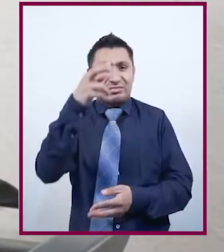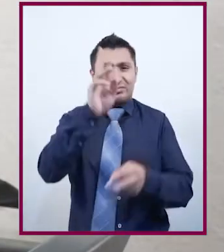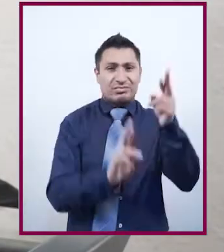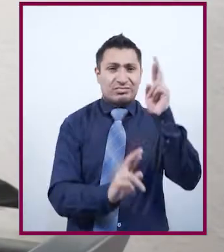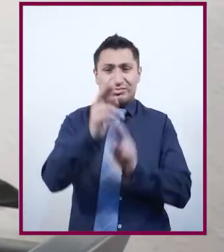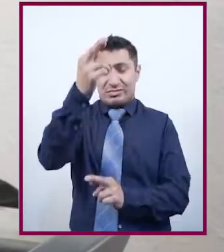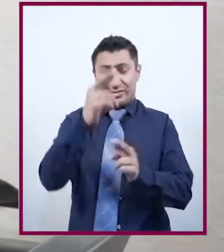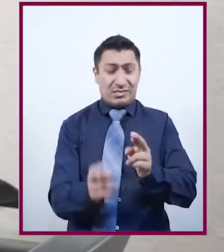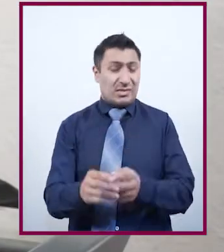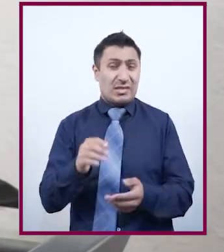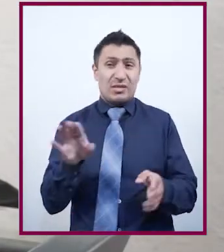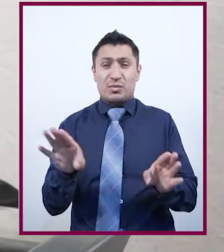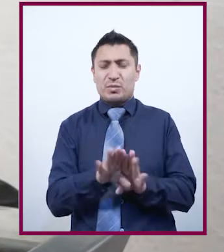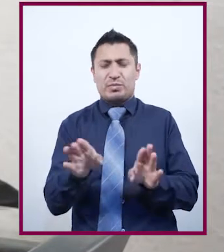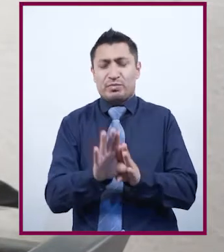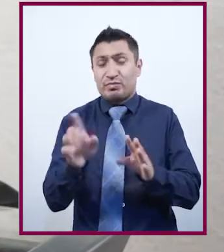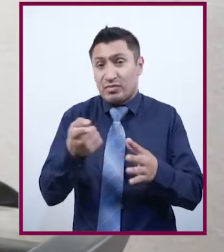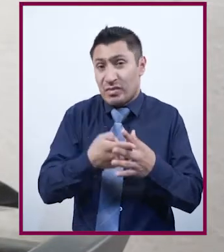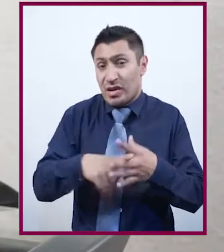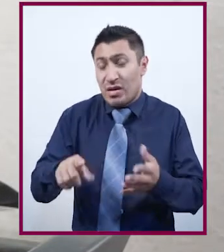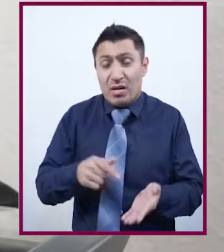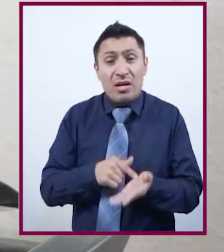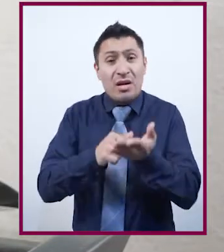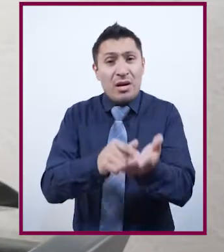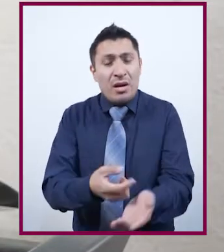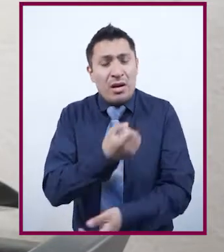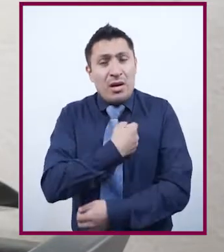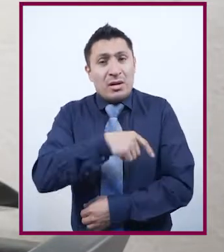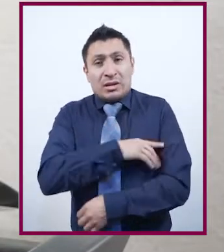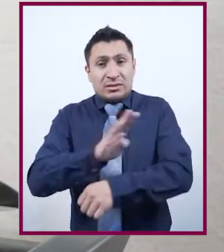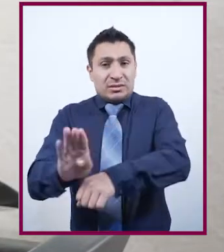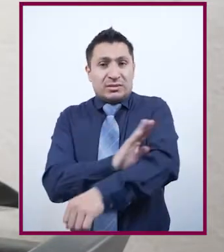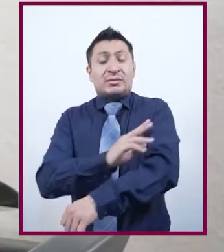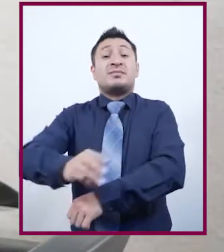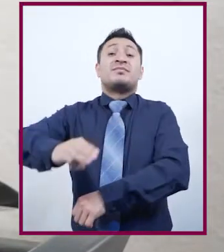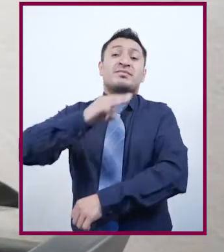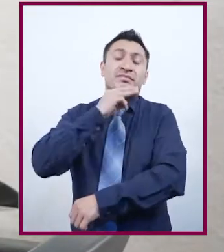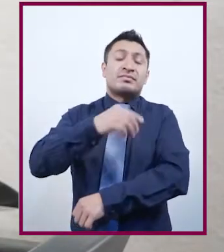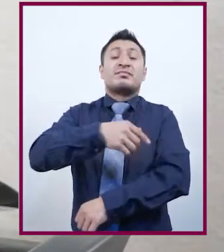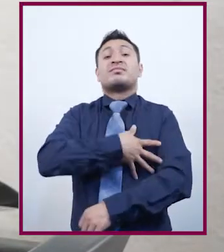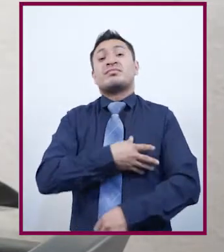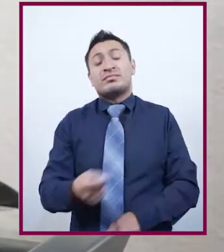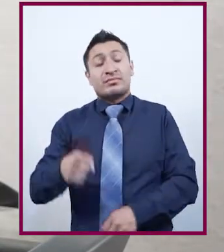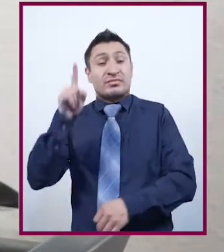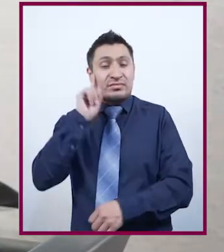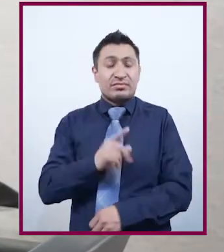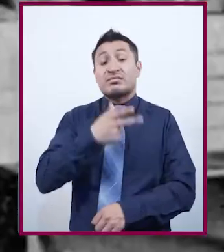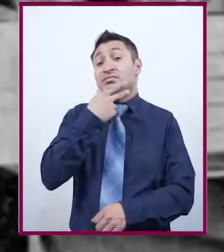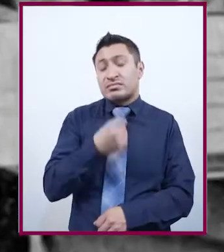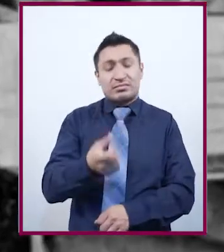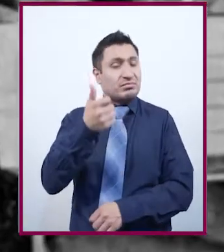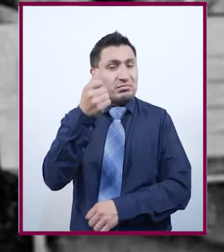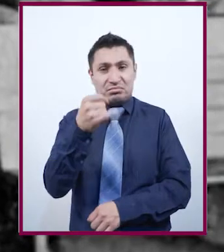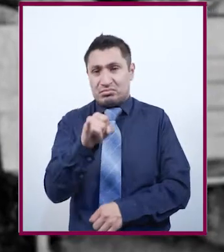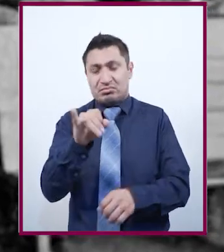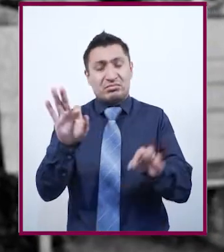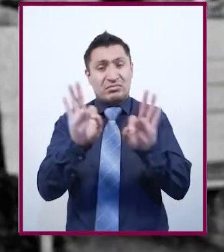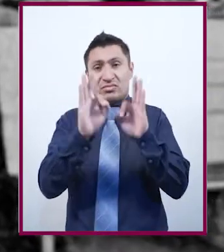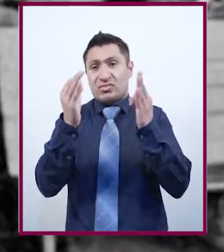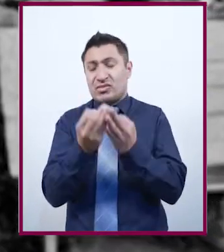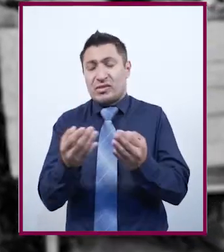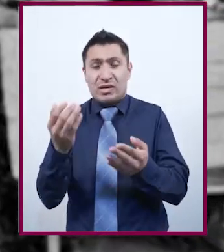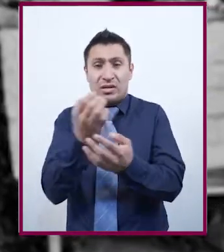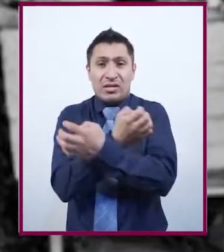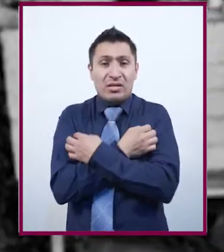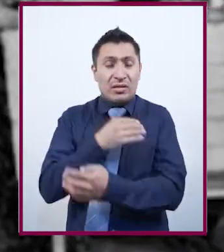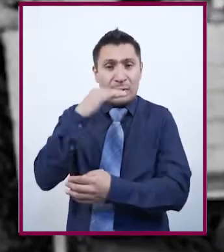periodo revolucionario vio nacer estrategias de salud en favor de las madres y de sus hijos e hijas, así como los modelos